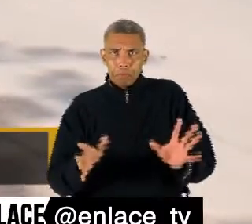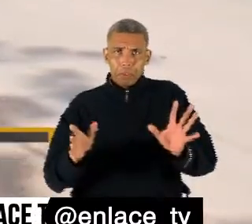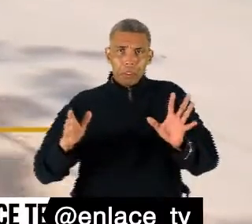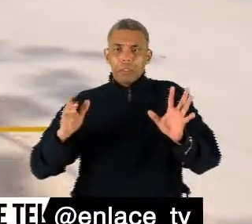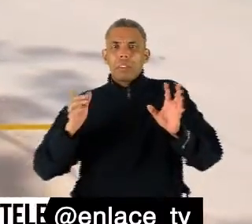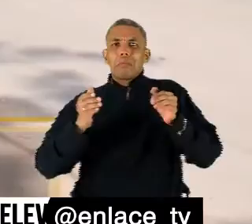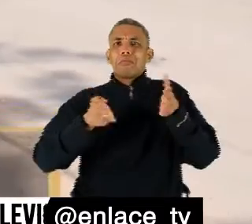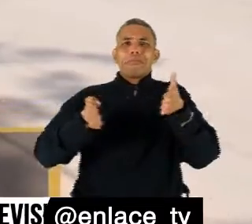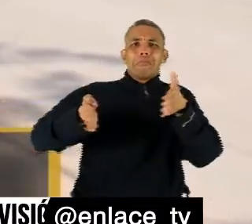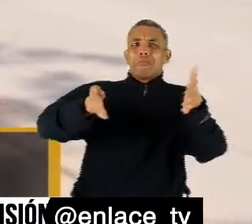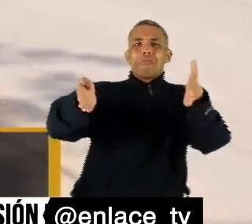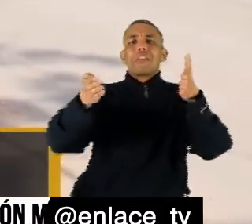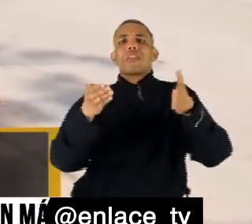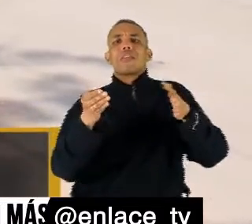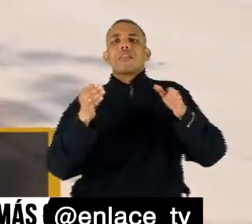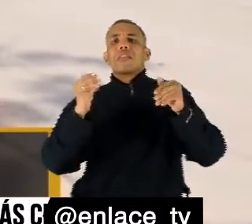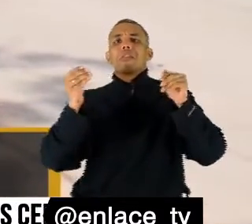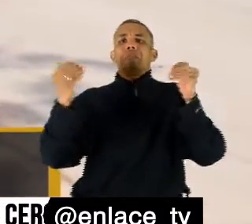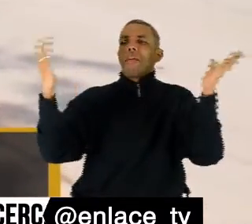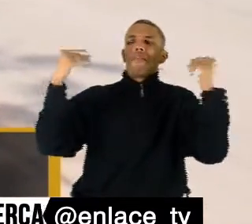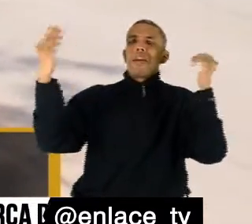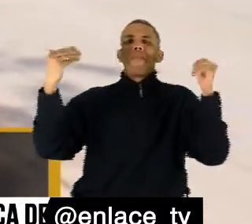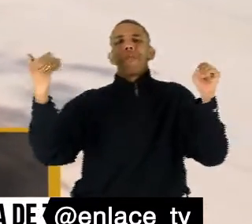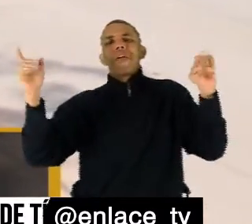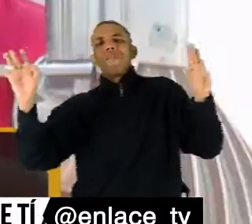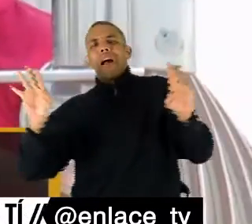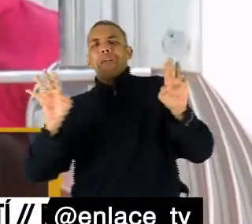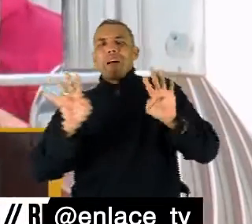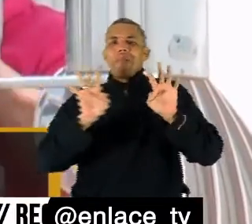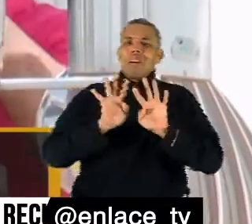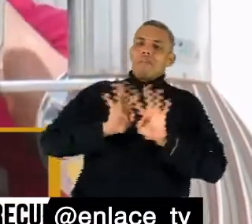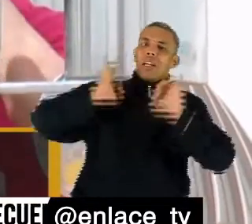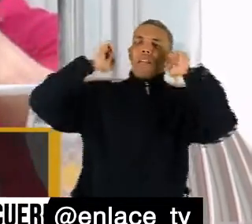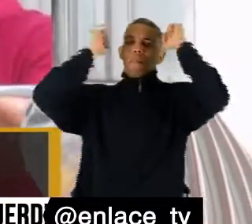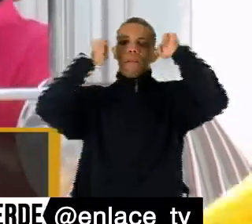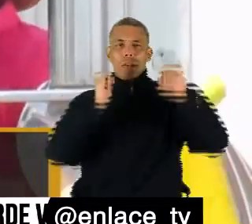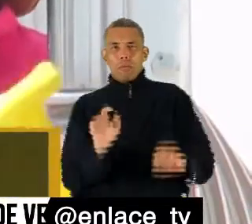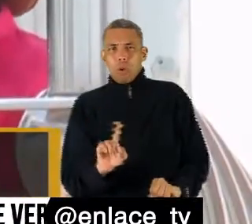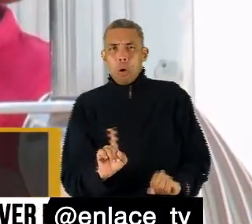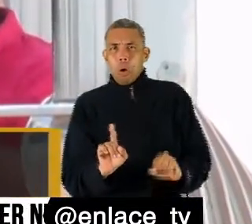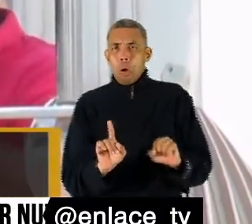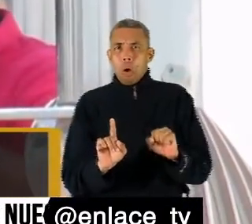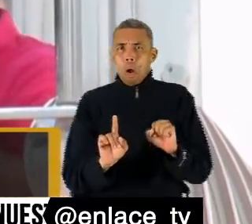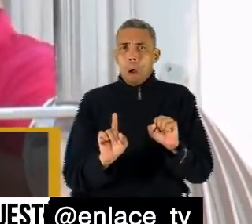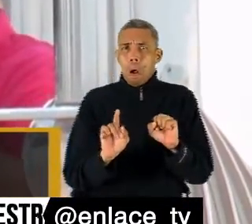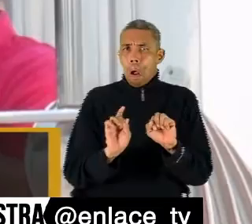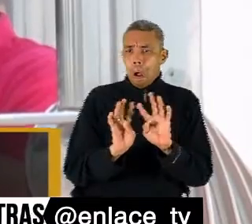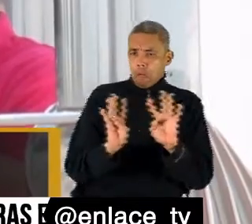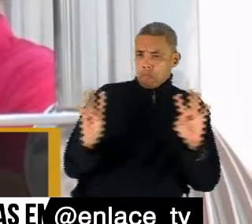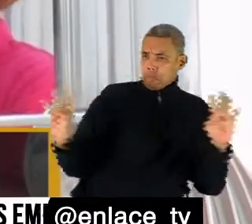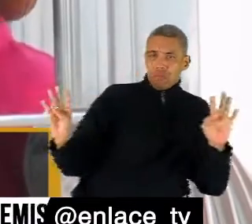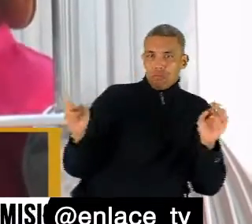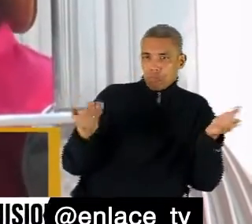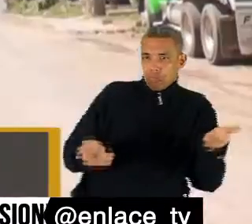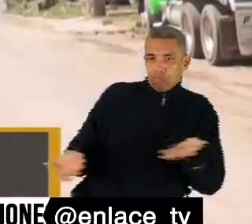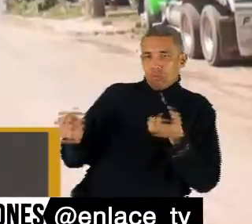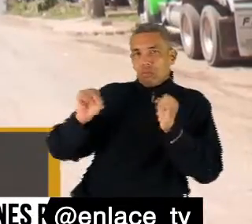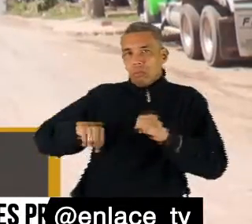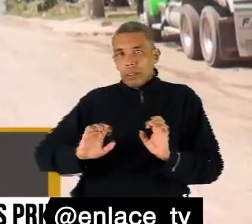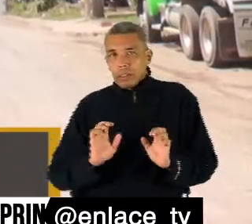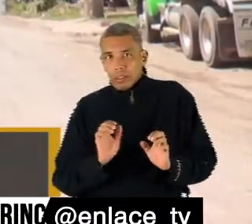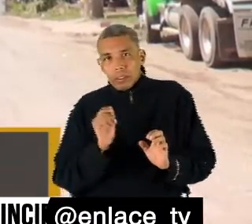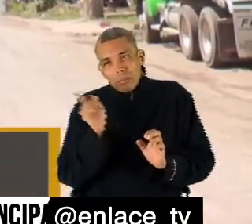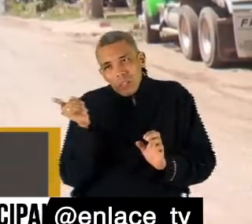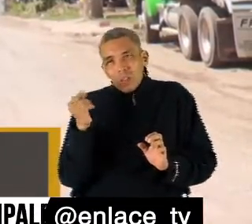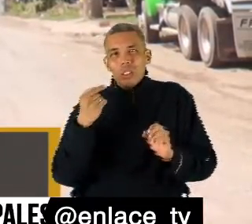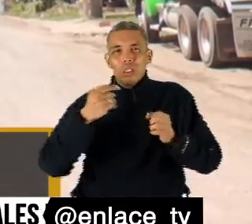desorden público, conductores de tractomulas continúan expresando su inconformismo respecto al precio de los fletes, el cual consideran lesionan